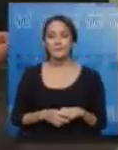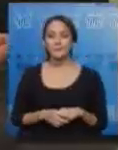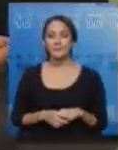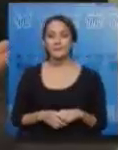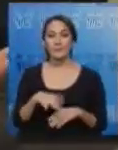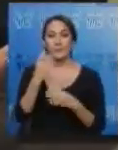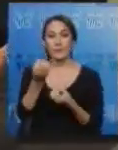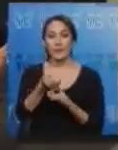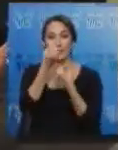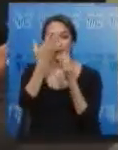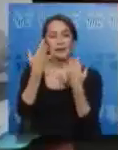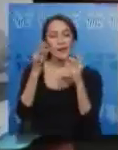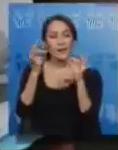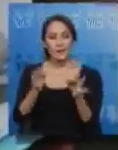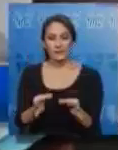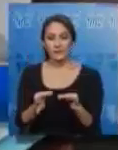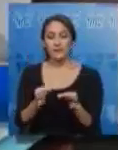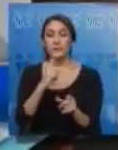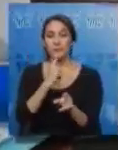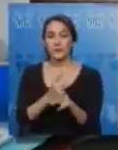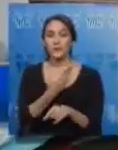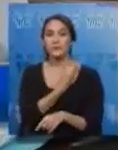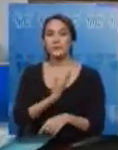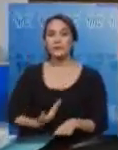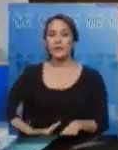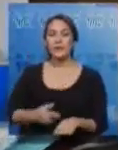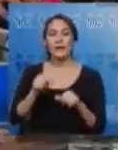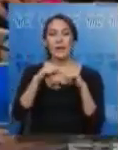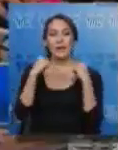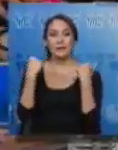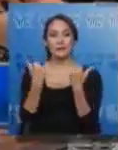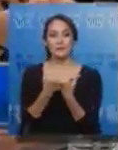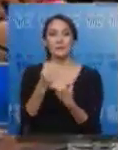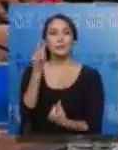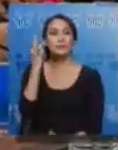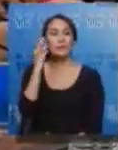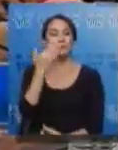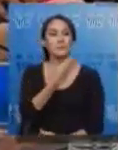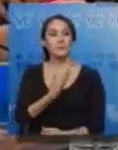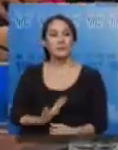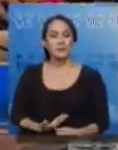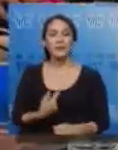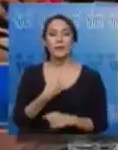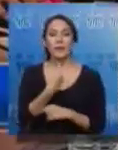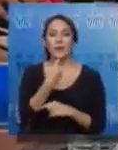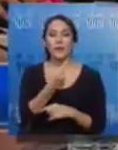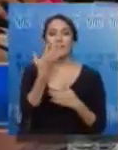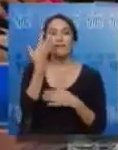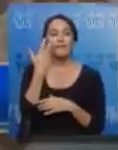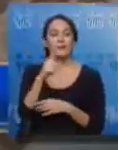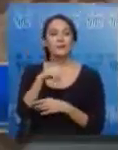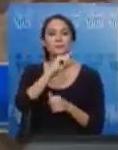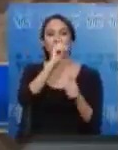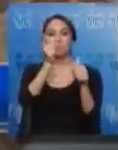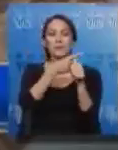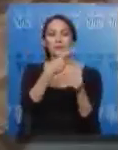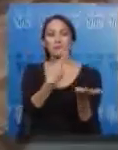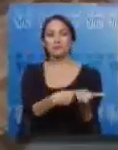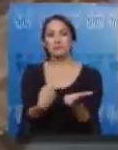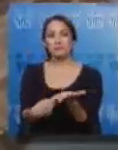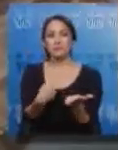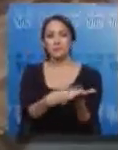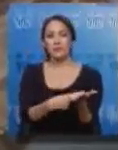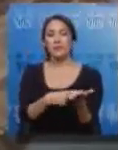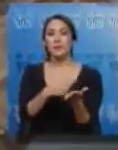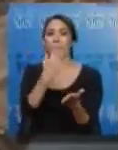El informe está listo. Por ello, la presidenta de la Asamblea Nacional, Gabriela Riva de Neira, confirmó la fecha para el primer debate del proyecto de ley